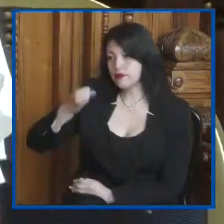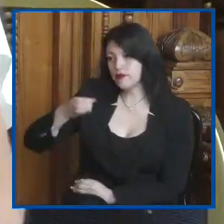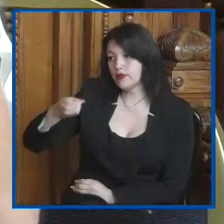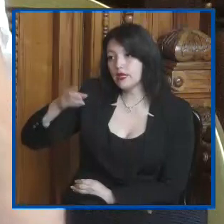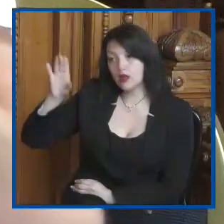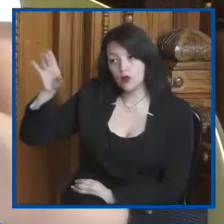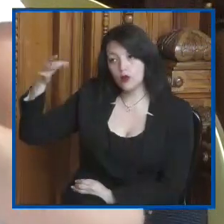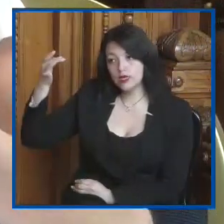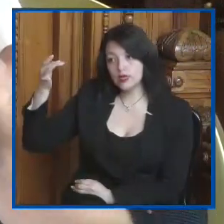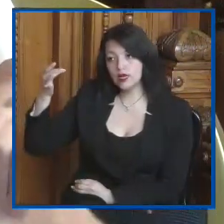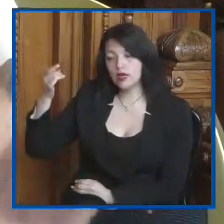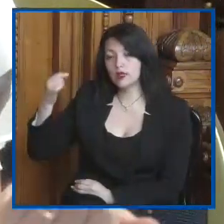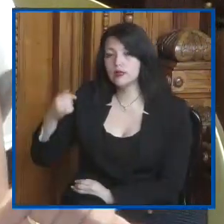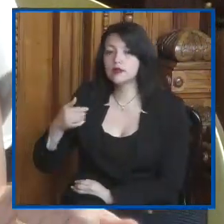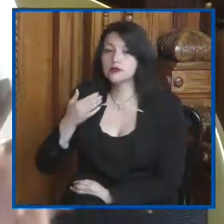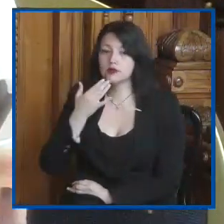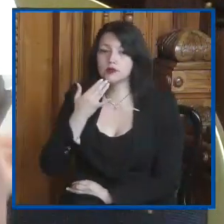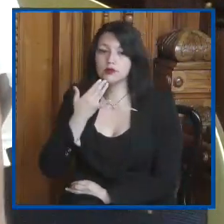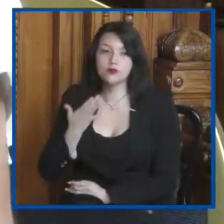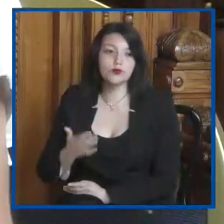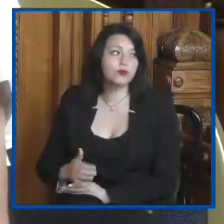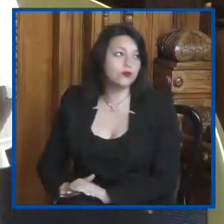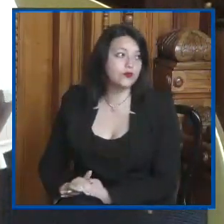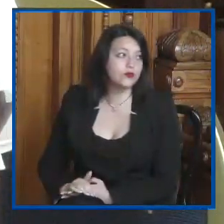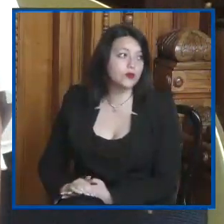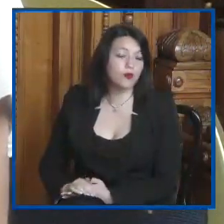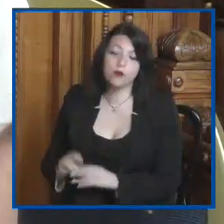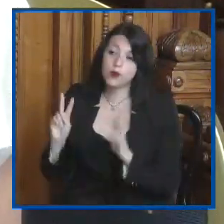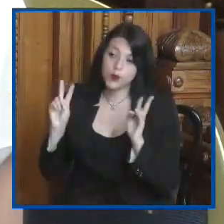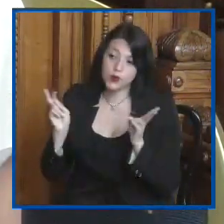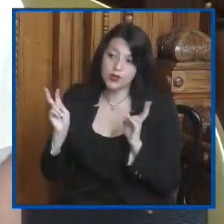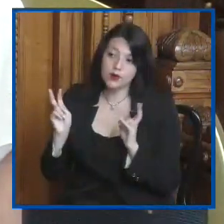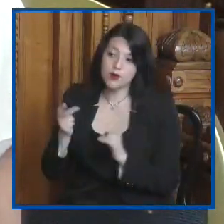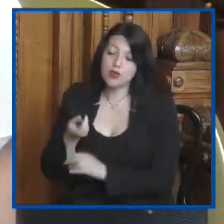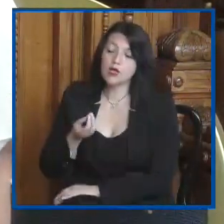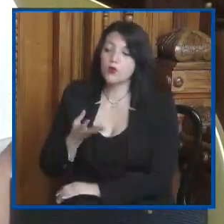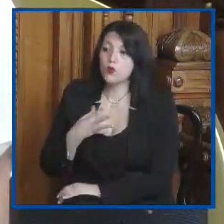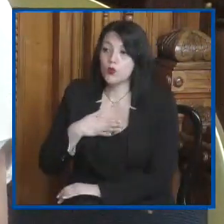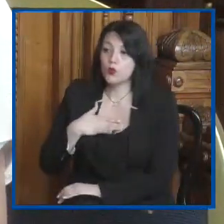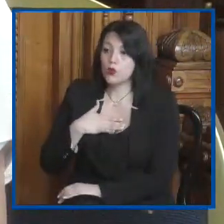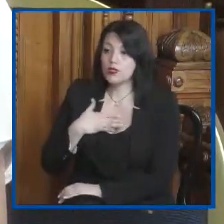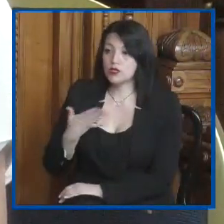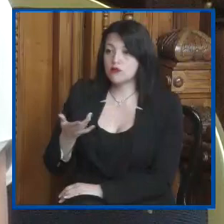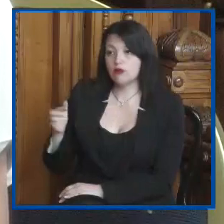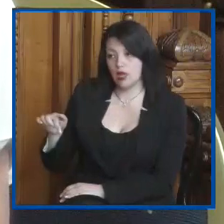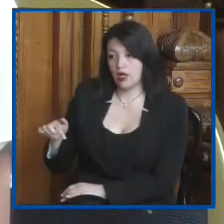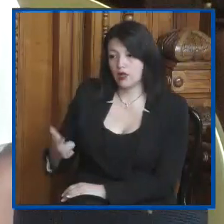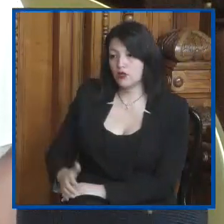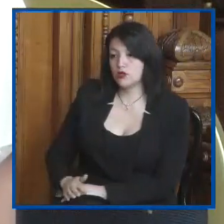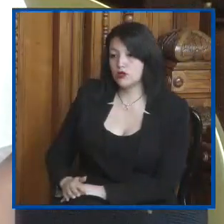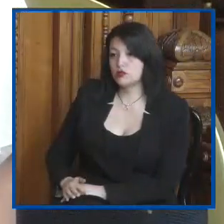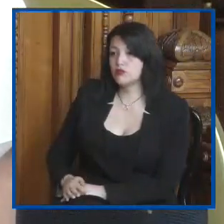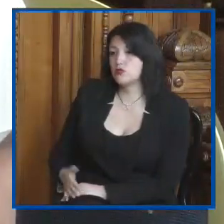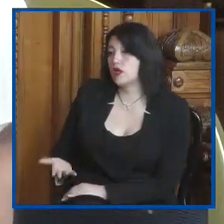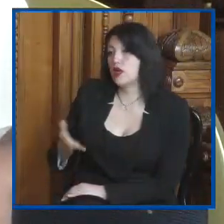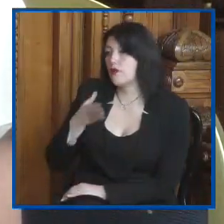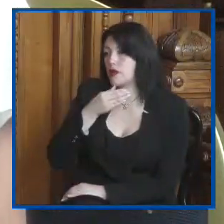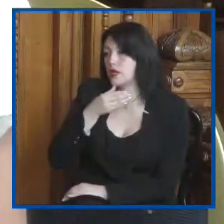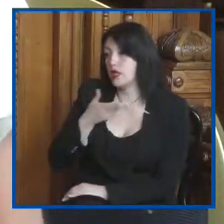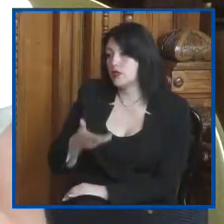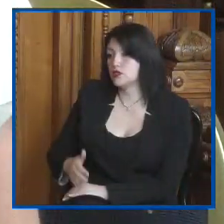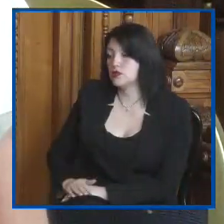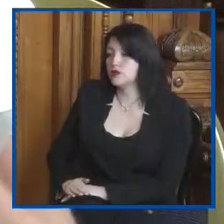que lo que viene haciendo, como yo les contaba al principio, por una cuestión de intuición, bueno, es esto. No hay más que esto.